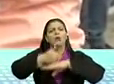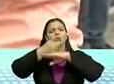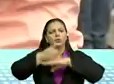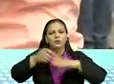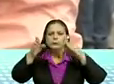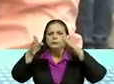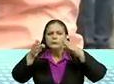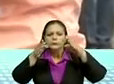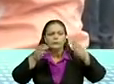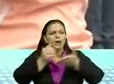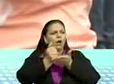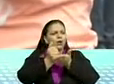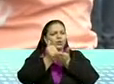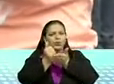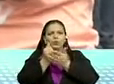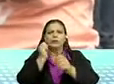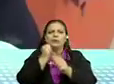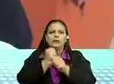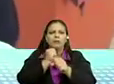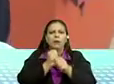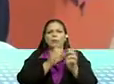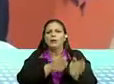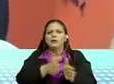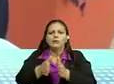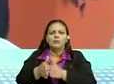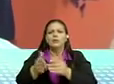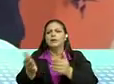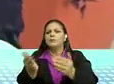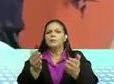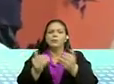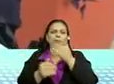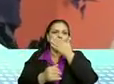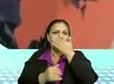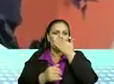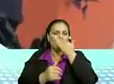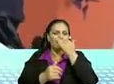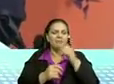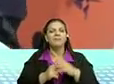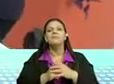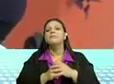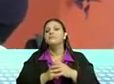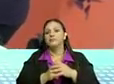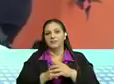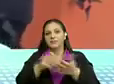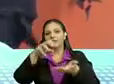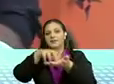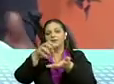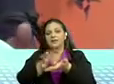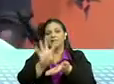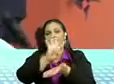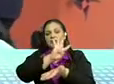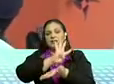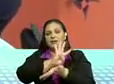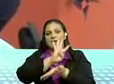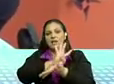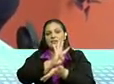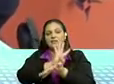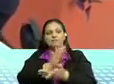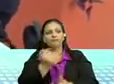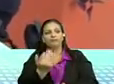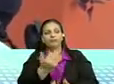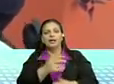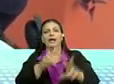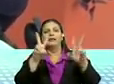llegar con empleo, empleo digno para las familias, aún la Asamblea está a la espera de esa reforma